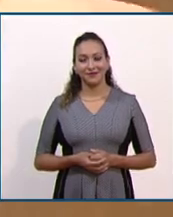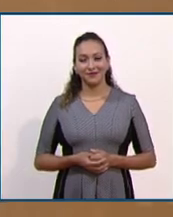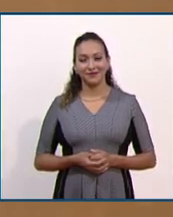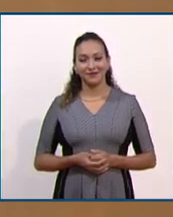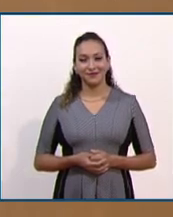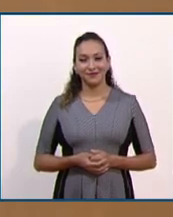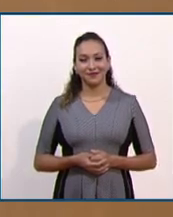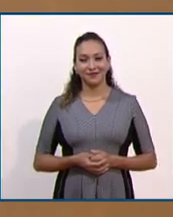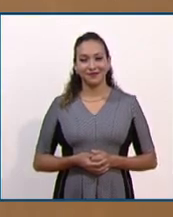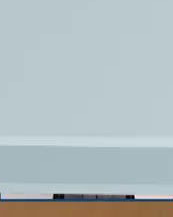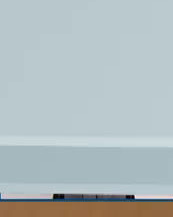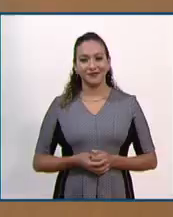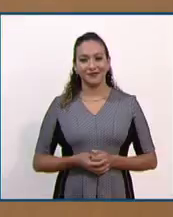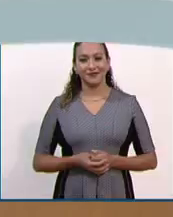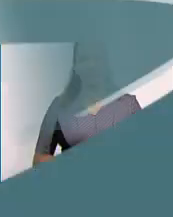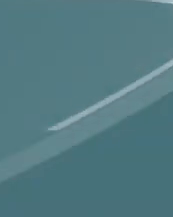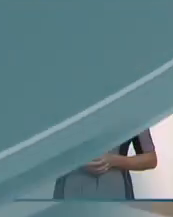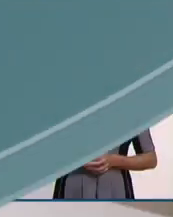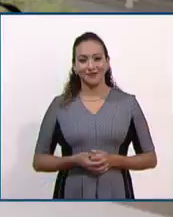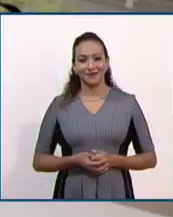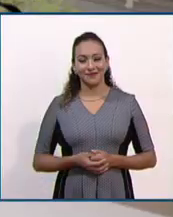100%.